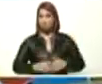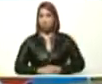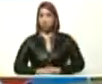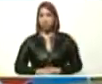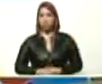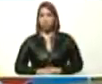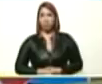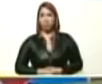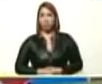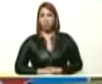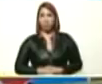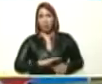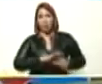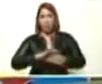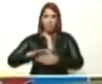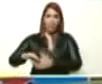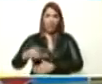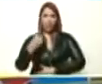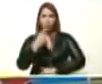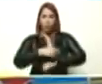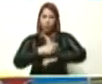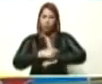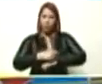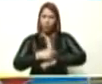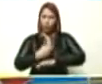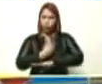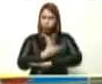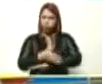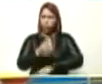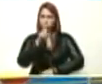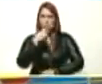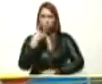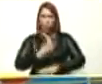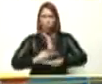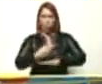aparte es un tiempito, duró una hora, un poquito más de una hora,